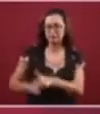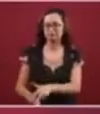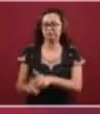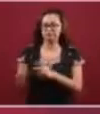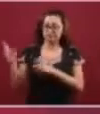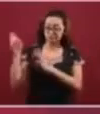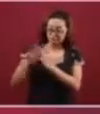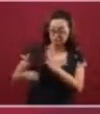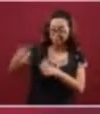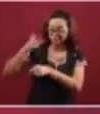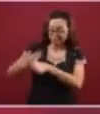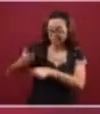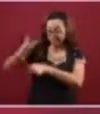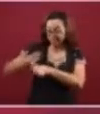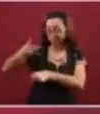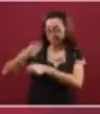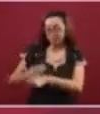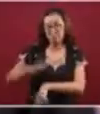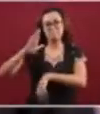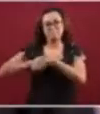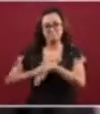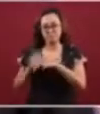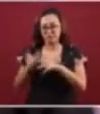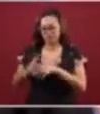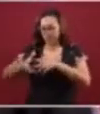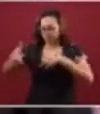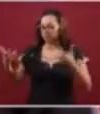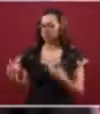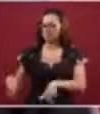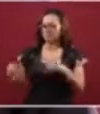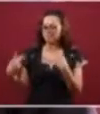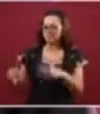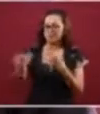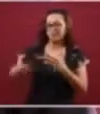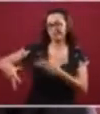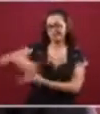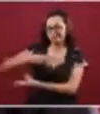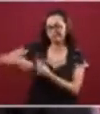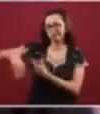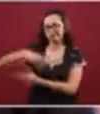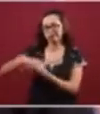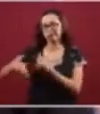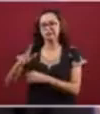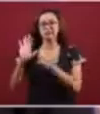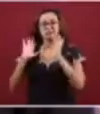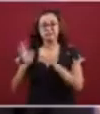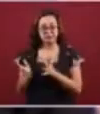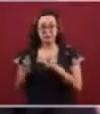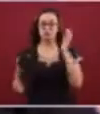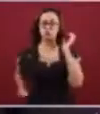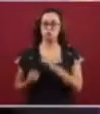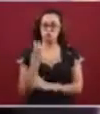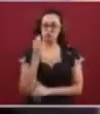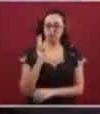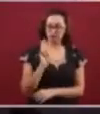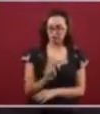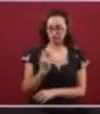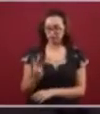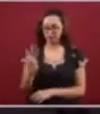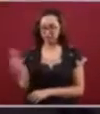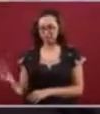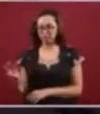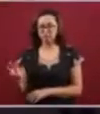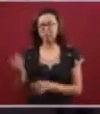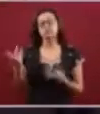plena reingeniería para incrementar nuestros productos a la venta. De hecho, estamos ya diseñando un portal nuevo. Esto